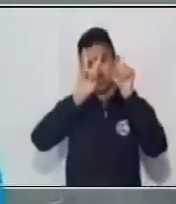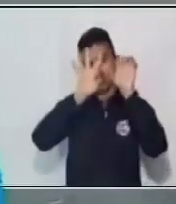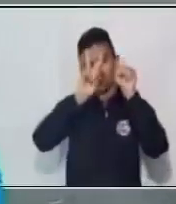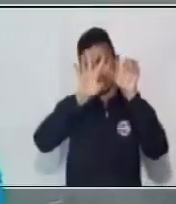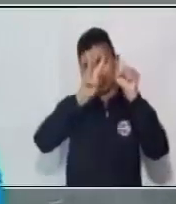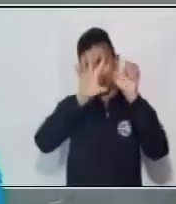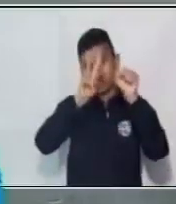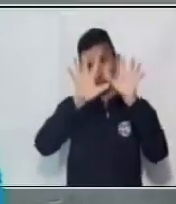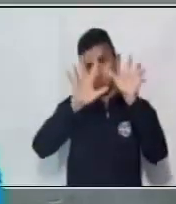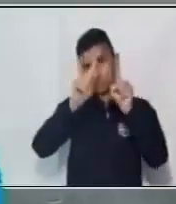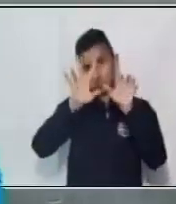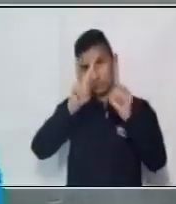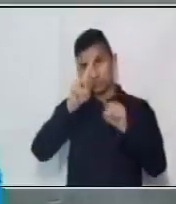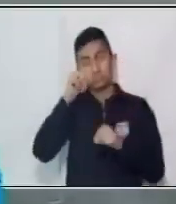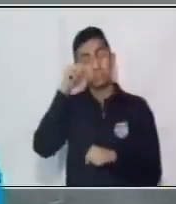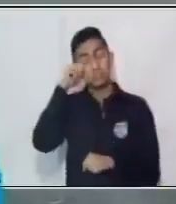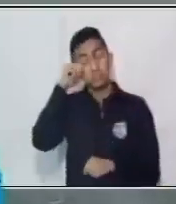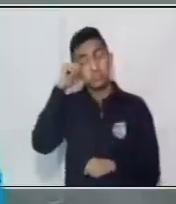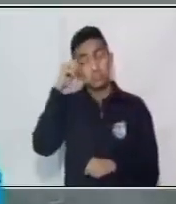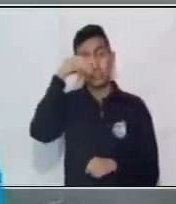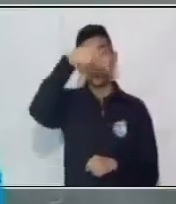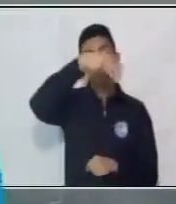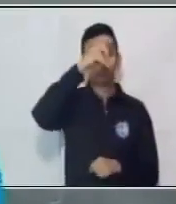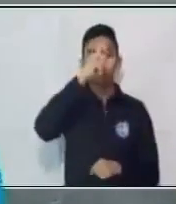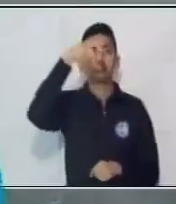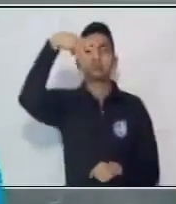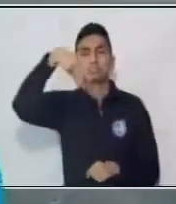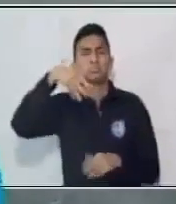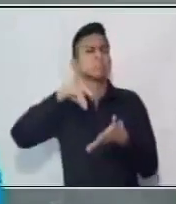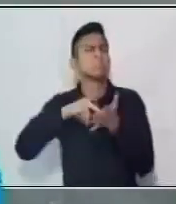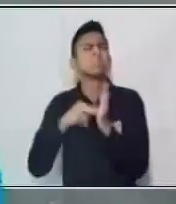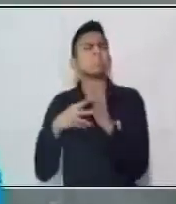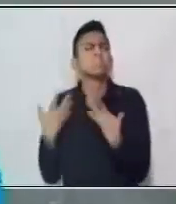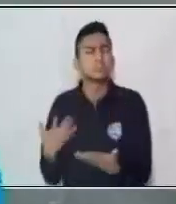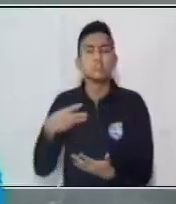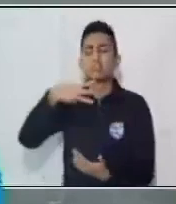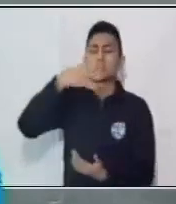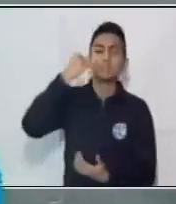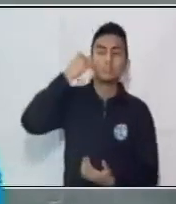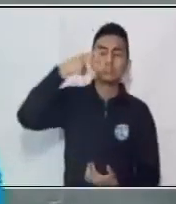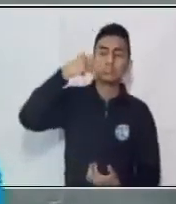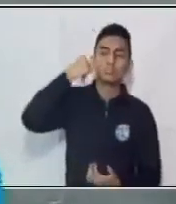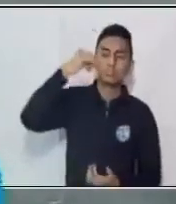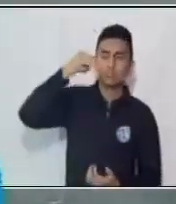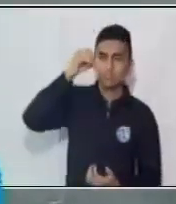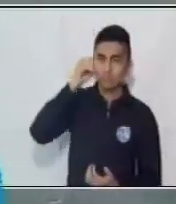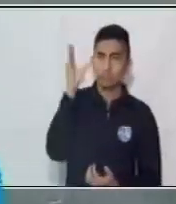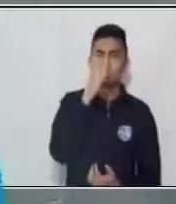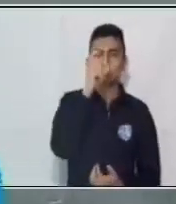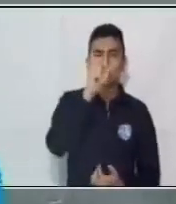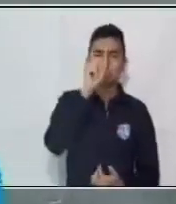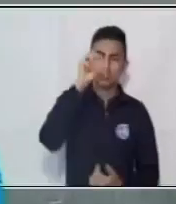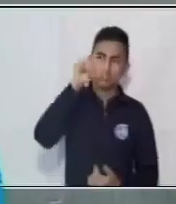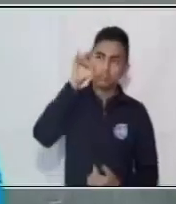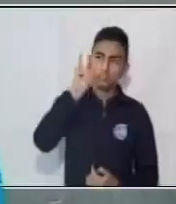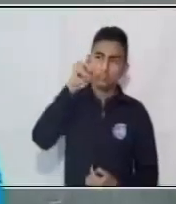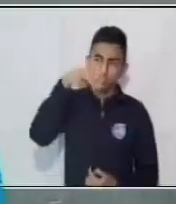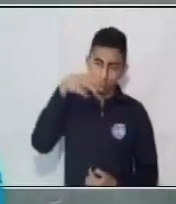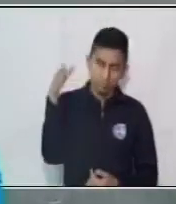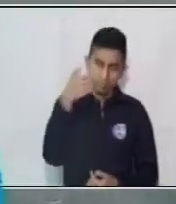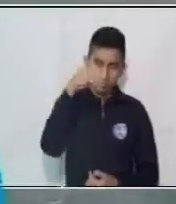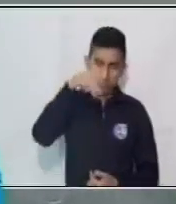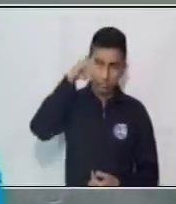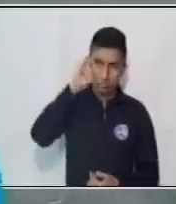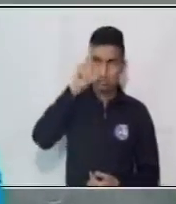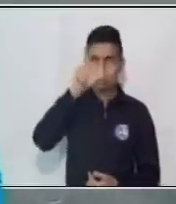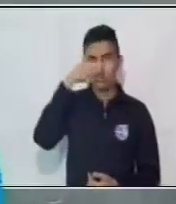12. El mínimo común múltiplo de estos dos dígitos es 12. Y es